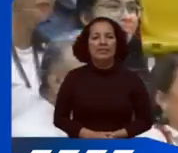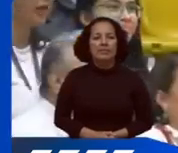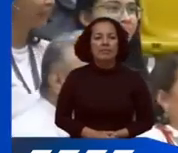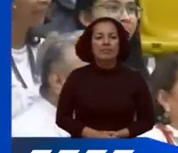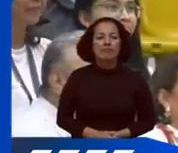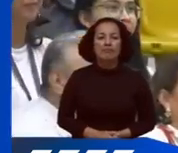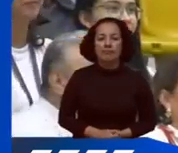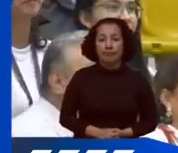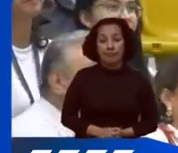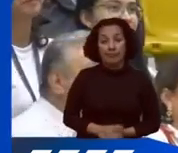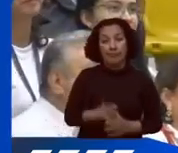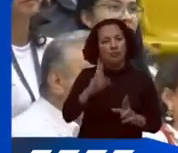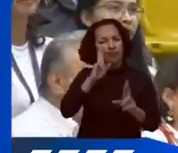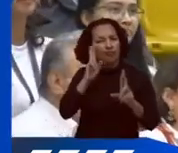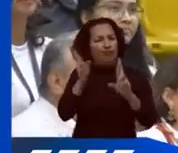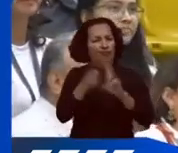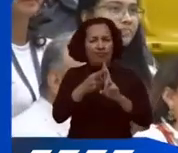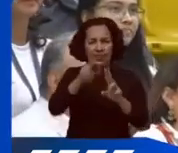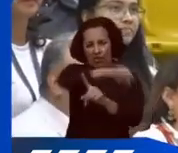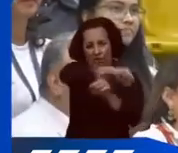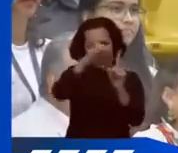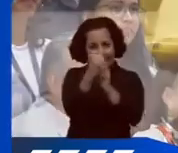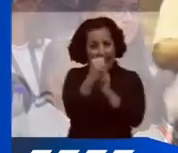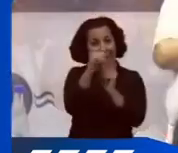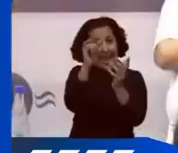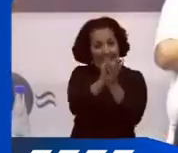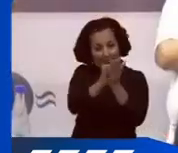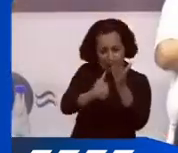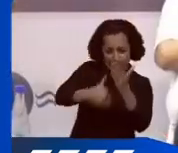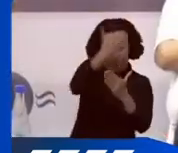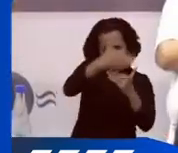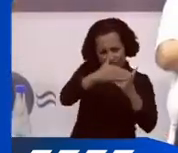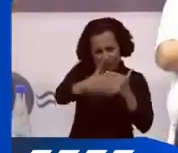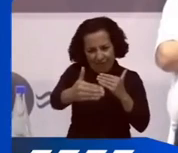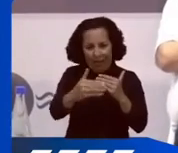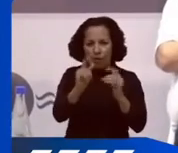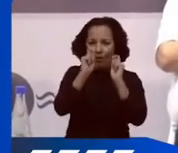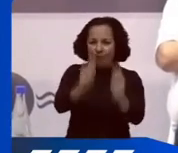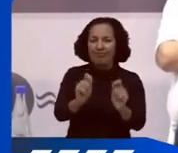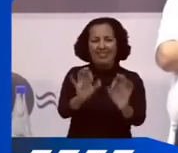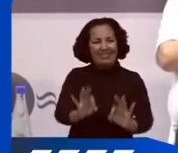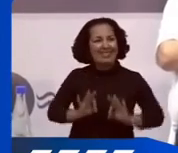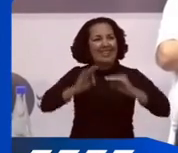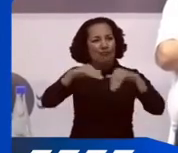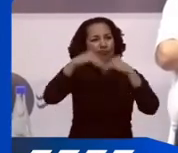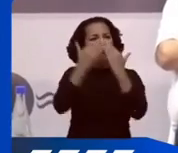Y darles el reconocimiento social, por ahí empieza la educación de calidad.